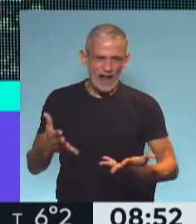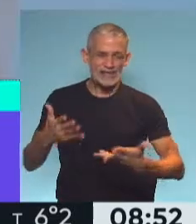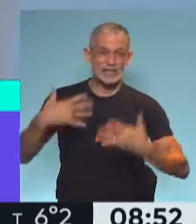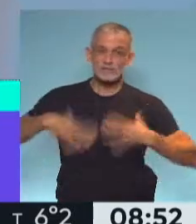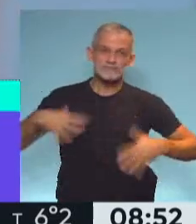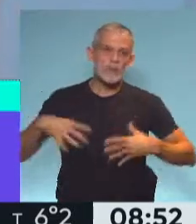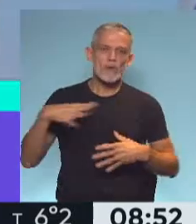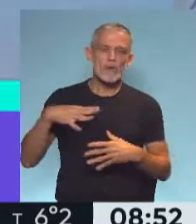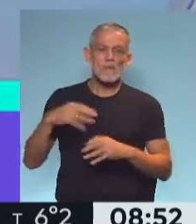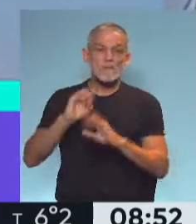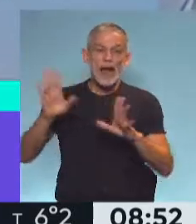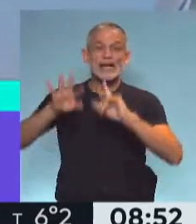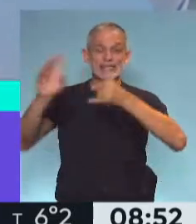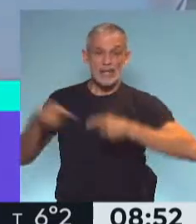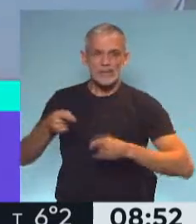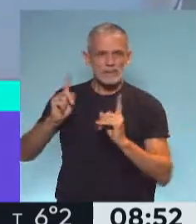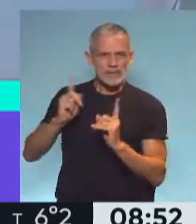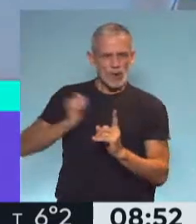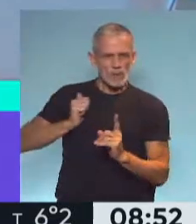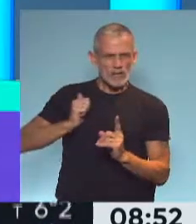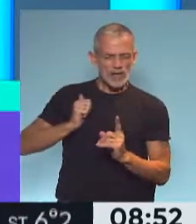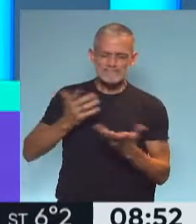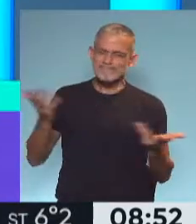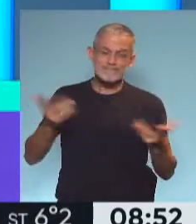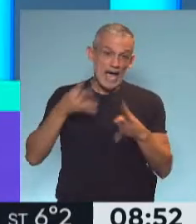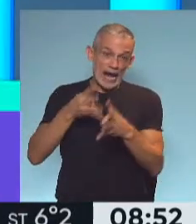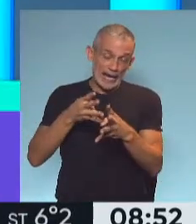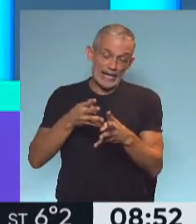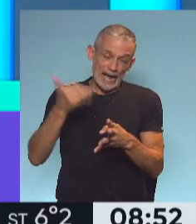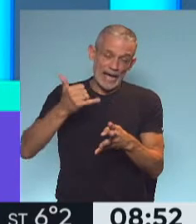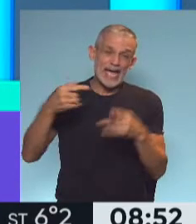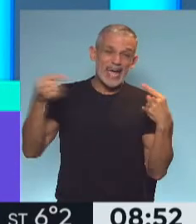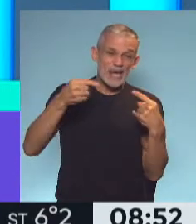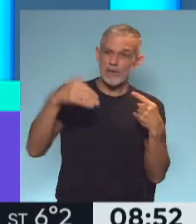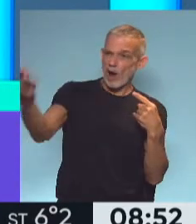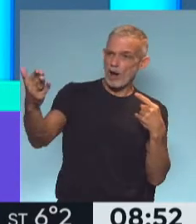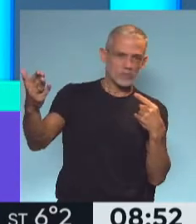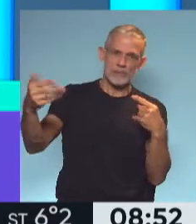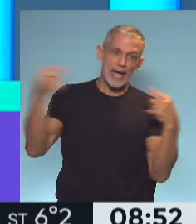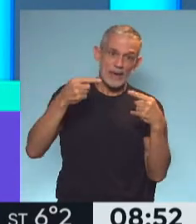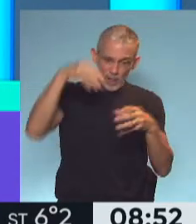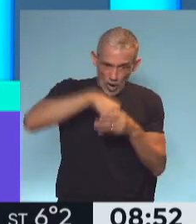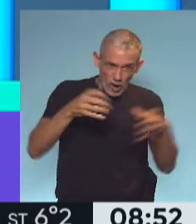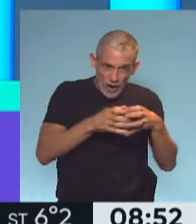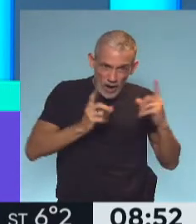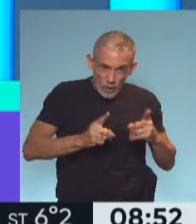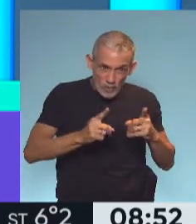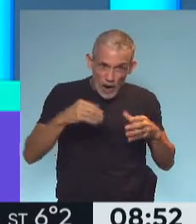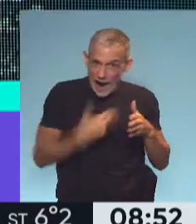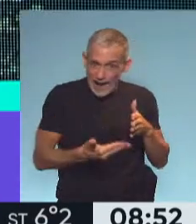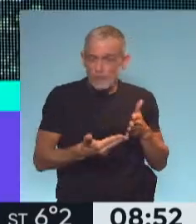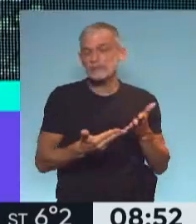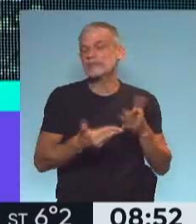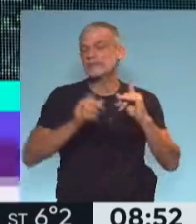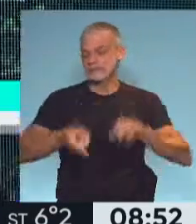indumentaria que tenía sino contra nuestros propios conocidas en una guerra o puedes prever que el enemigo está en frente pero difícilmente puedes prever que lo tienes al lado de adentro